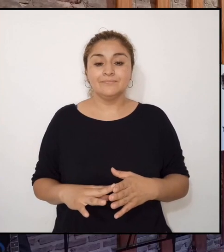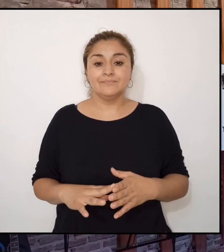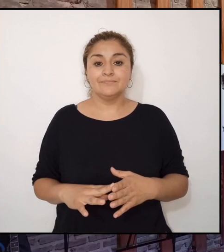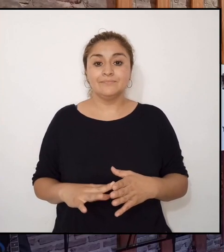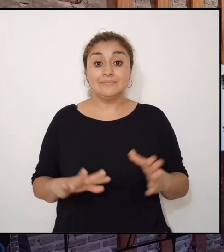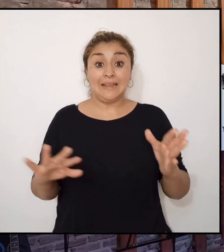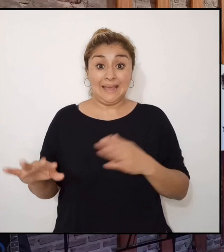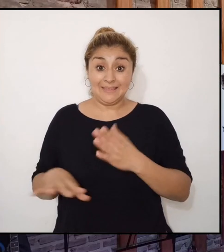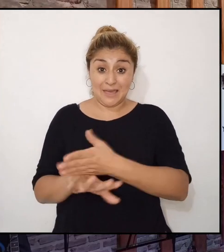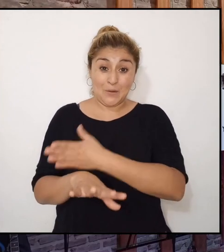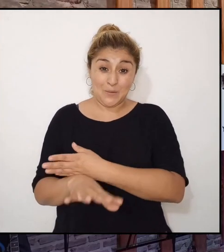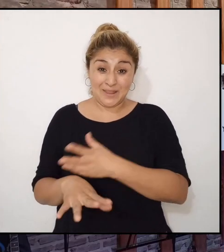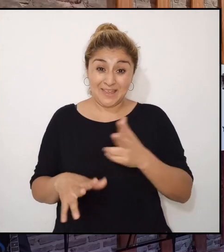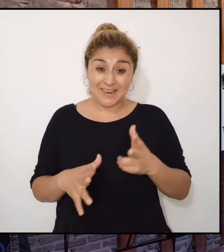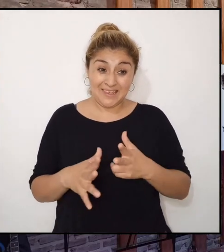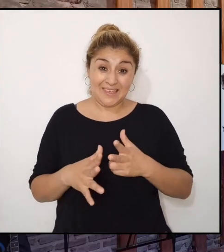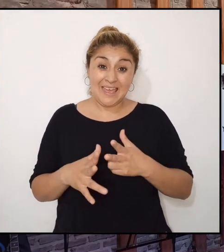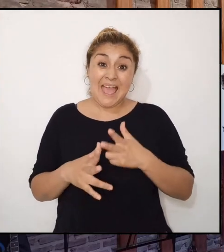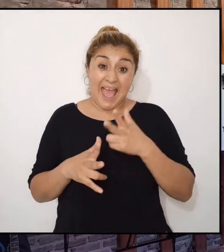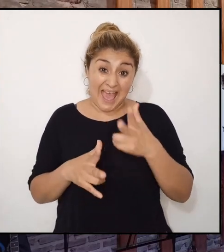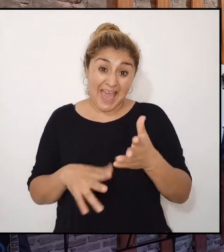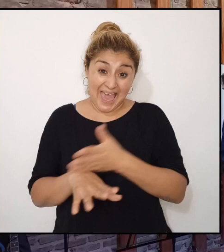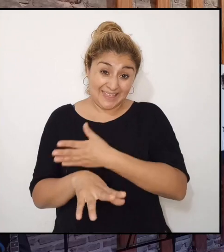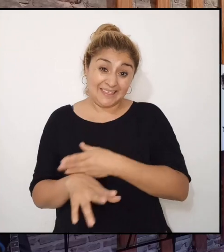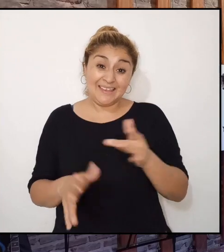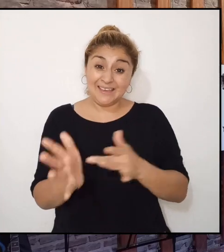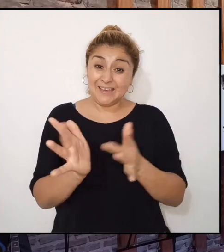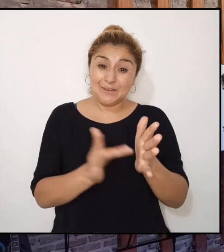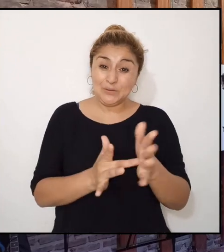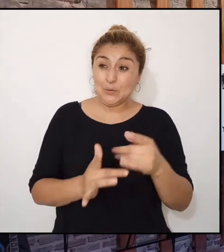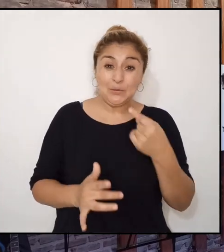Bueno, tal vez el Señor está diciendo esta mañana: ¿por qué no buscas?